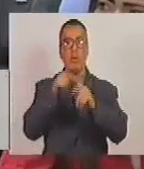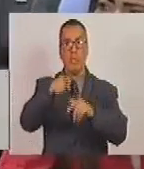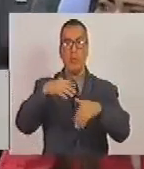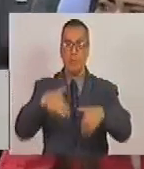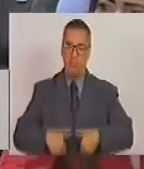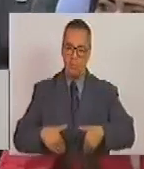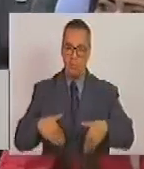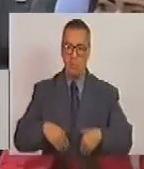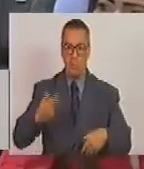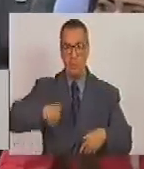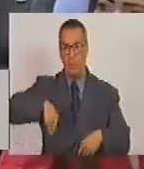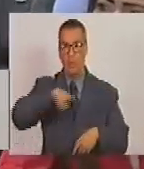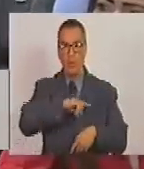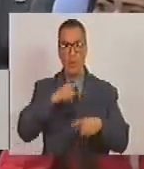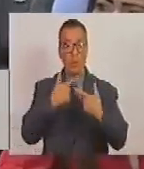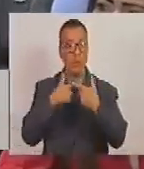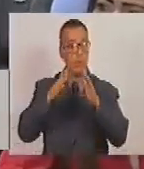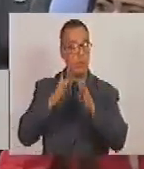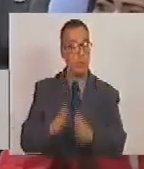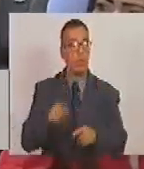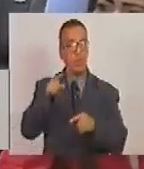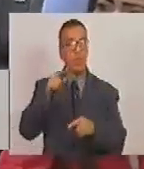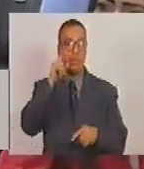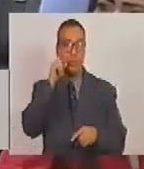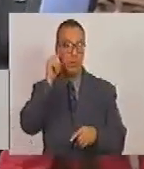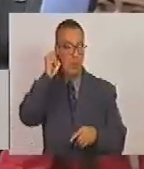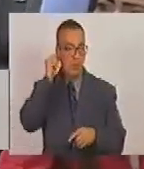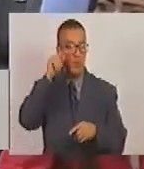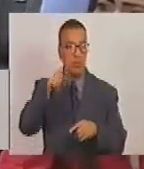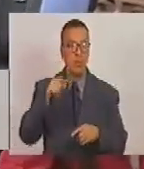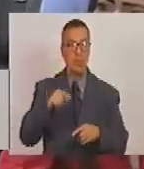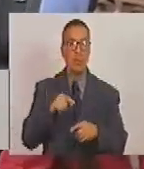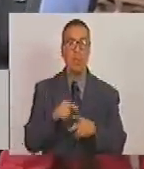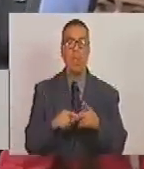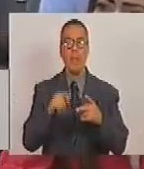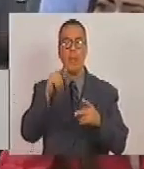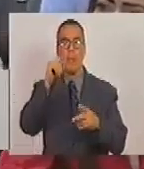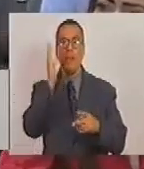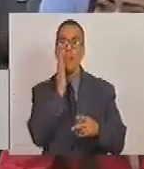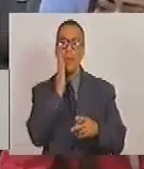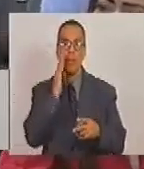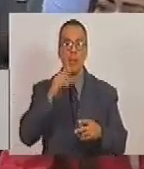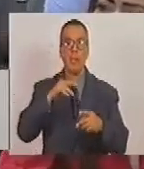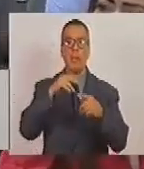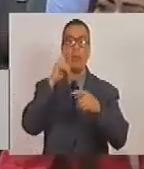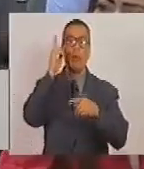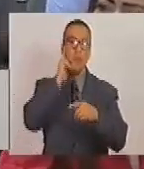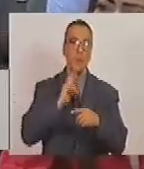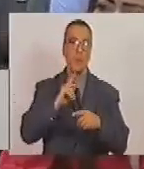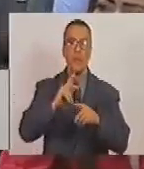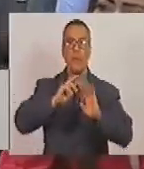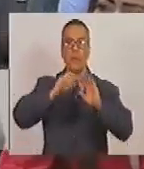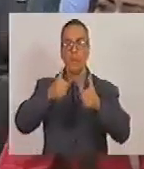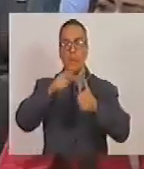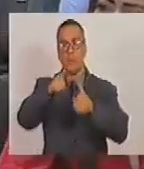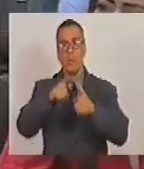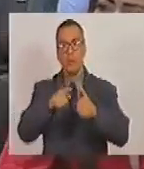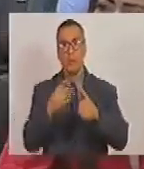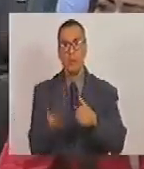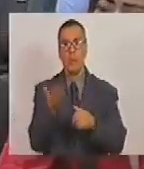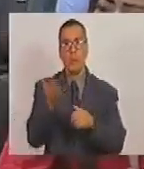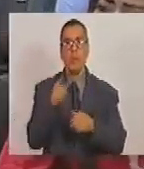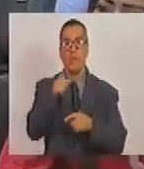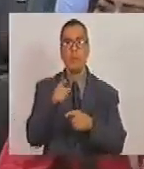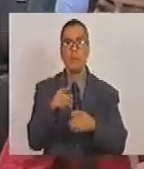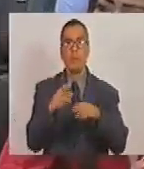lucha nuestros libertadores, nuestras libertadoras, el padre Bolívar como uno de los motores fundamentales de